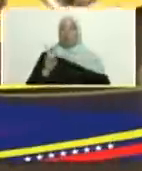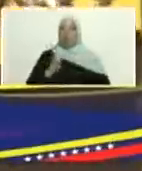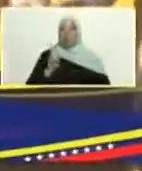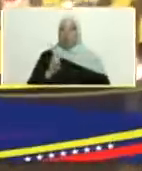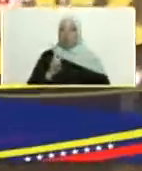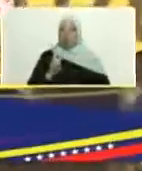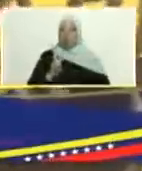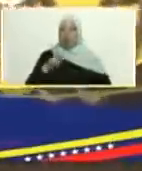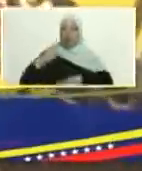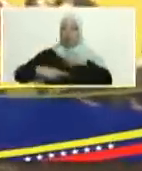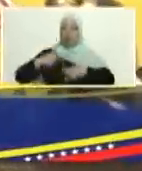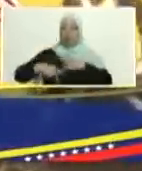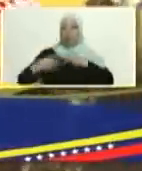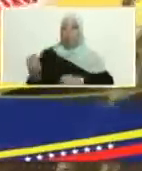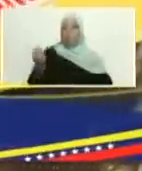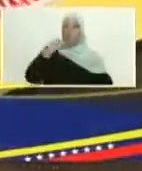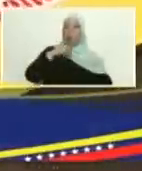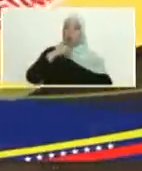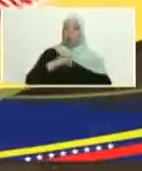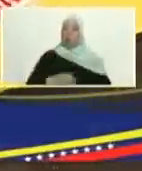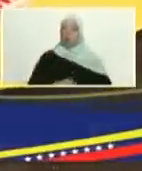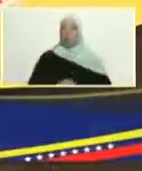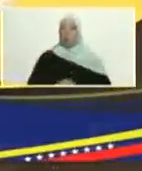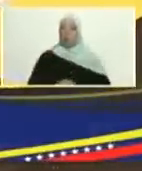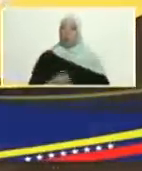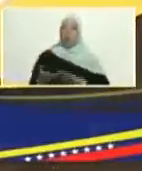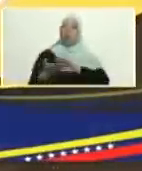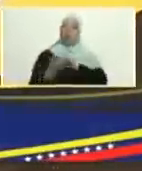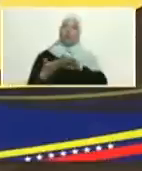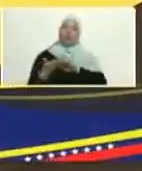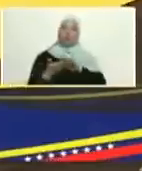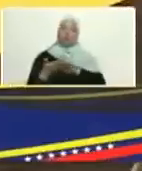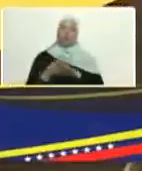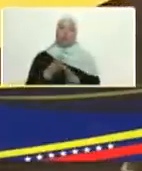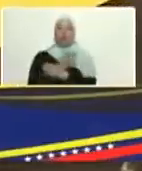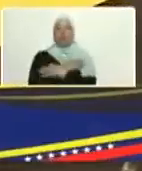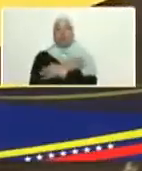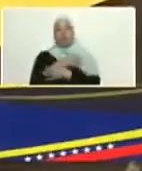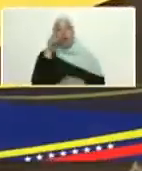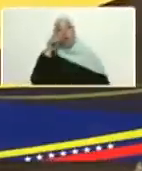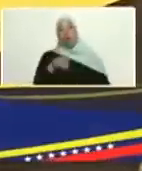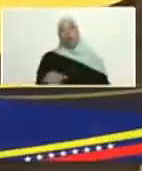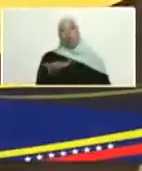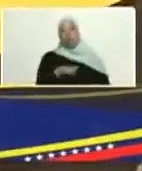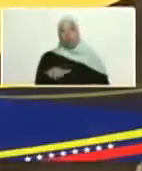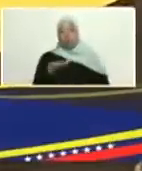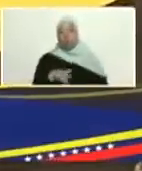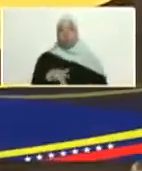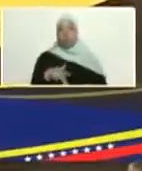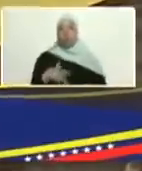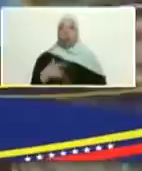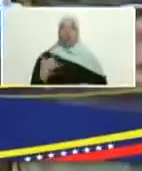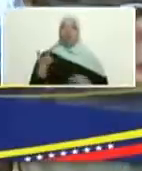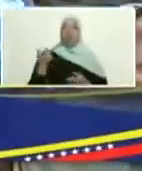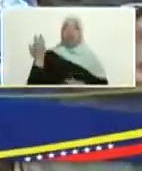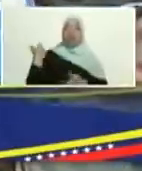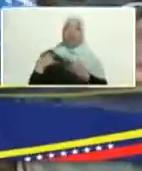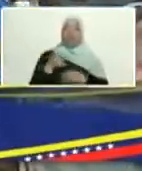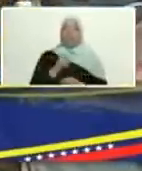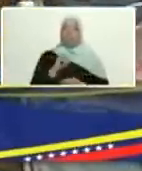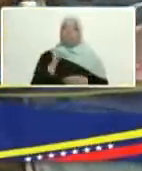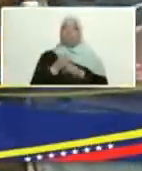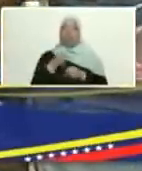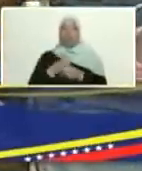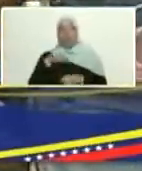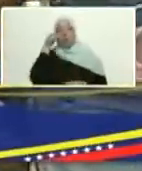masificar esta producción para darle soluciones y felicidad al pueblo, para que esa gota de aluminio llegue